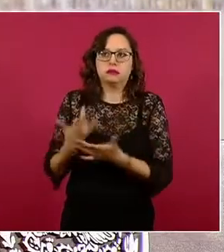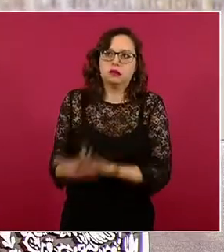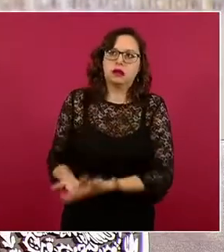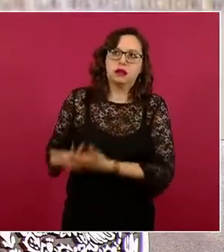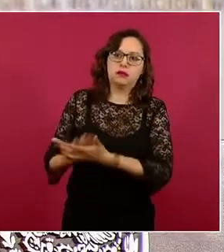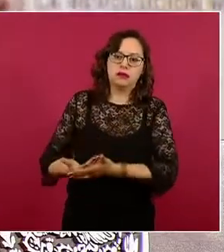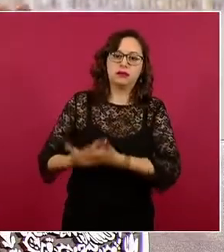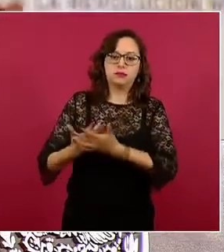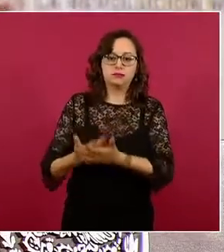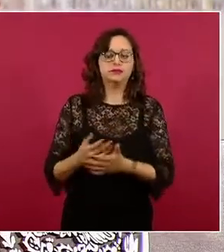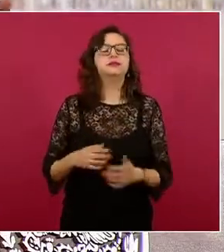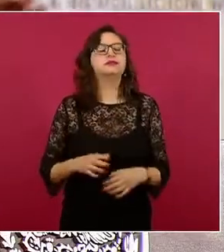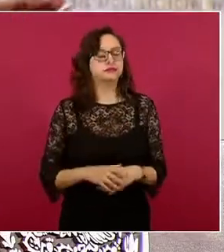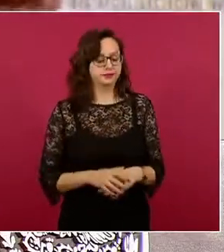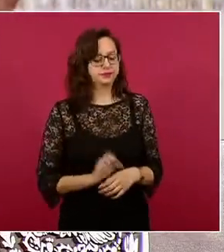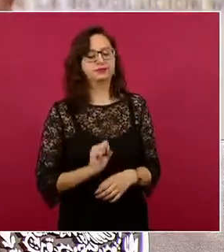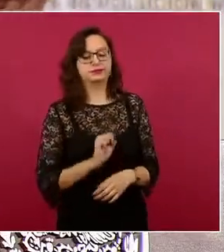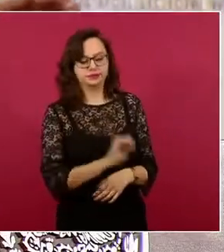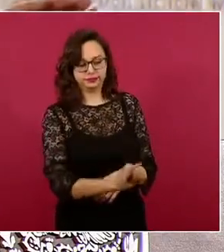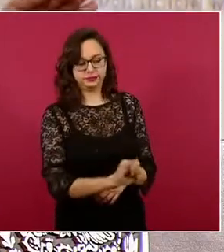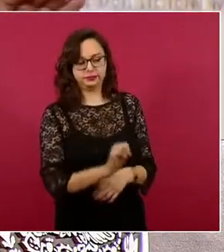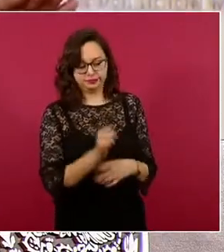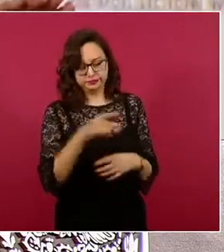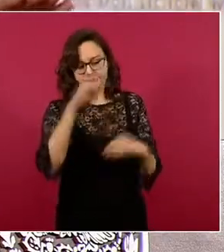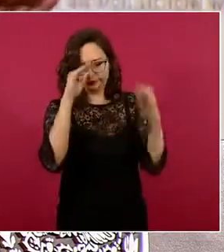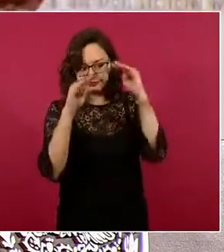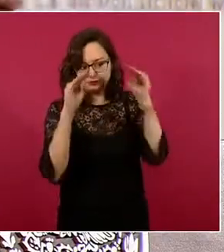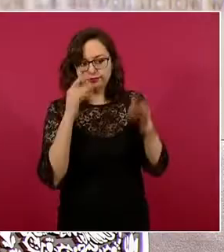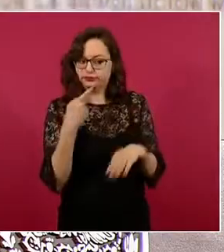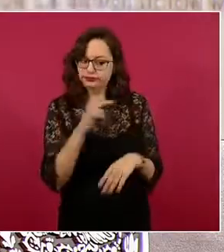tenemos que cuidar el presupuesto, que es de todos,